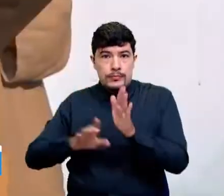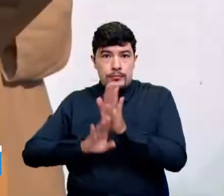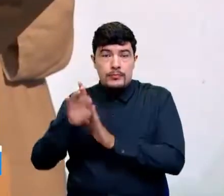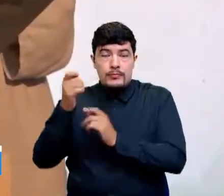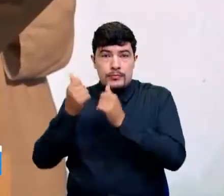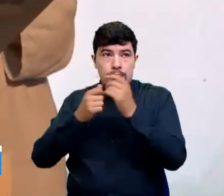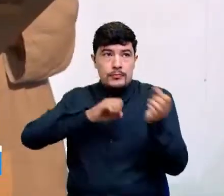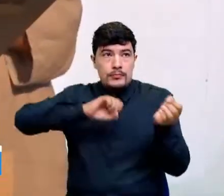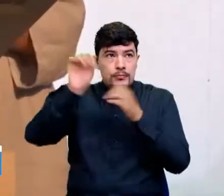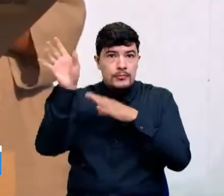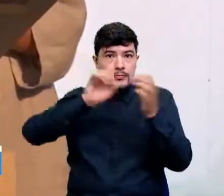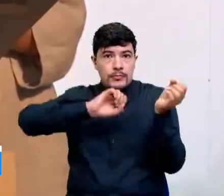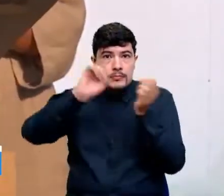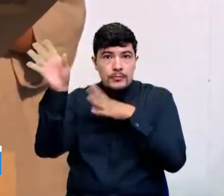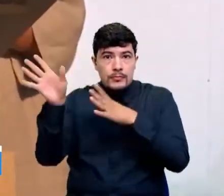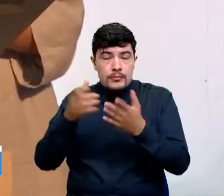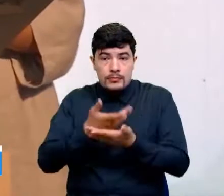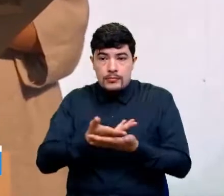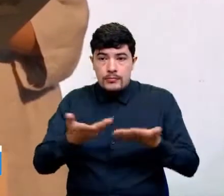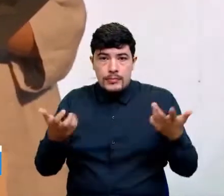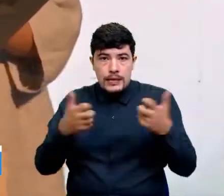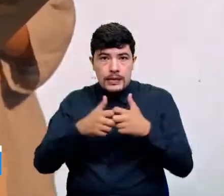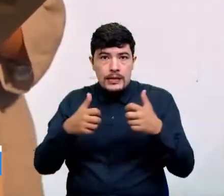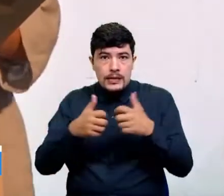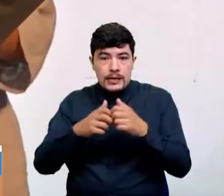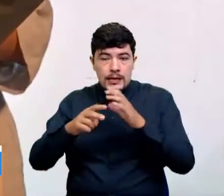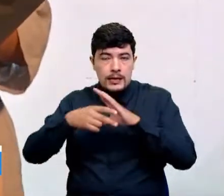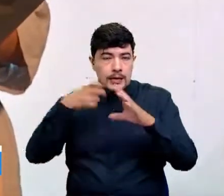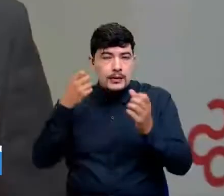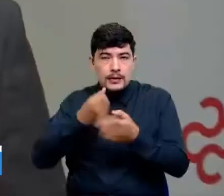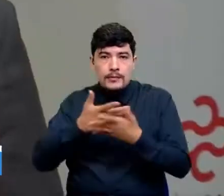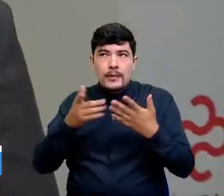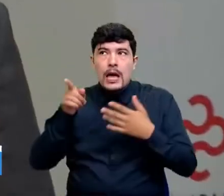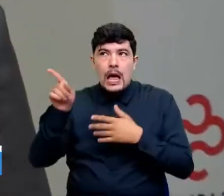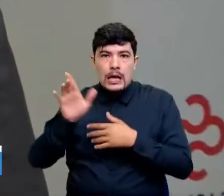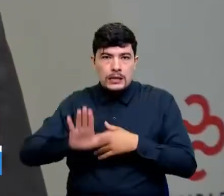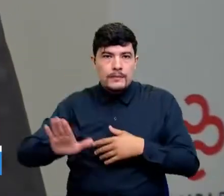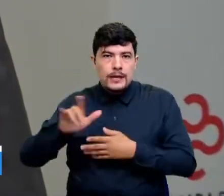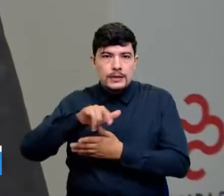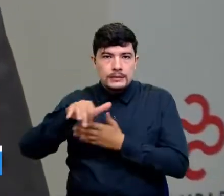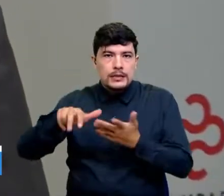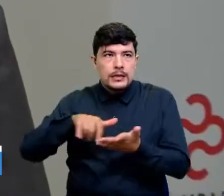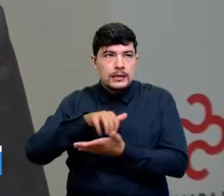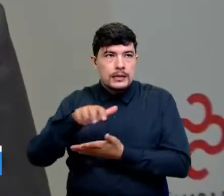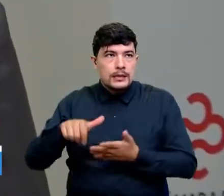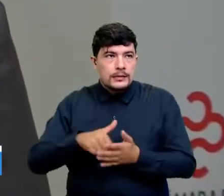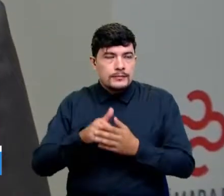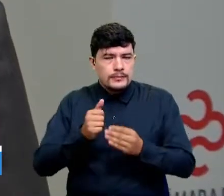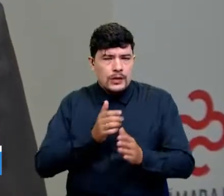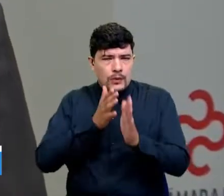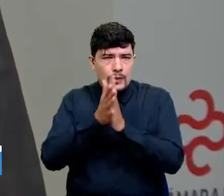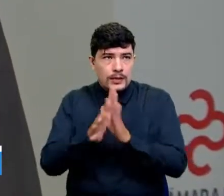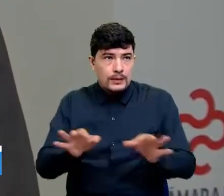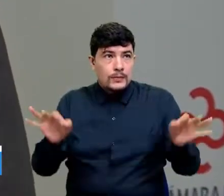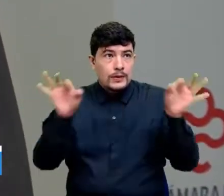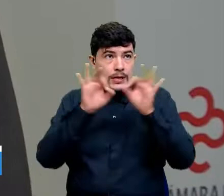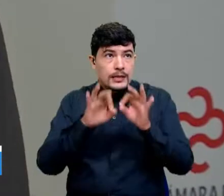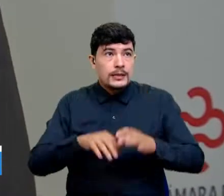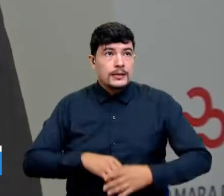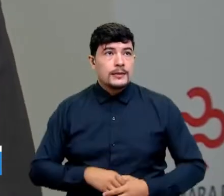de las exportaciones nómino-energéticas en el departamento. Creo que es muy importante contarle a los santandereanos que en